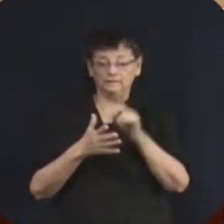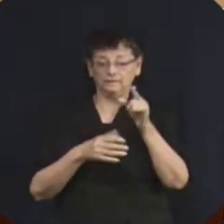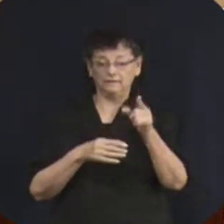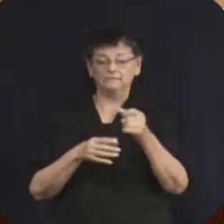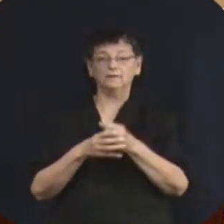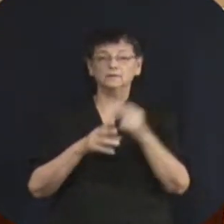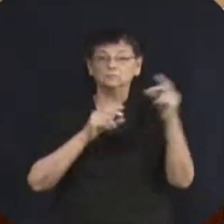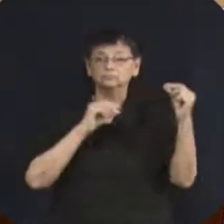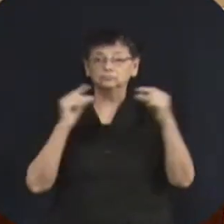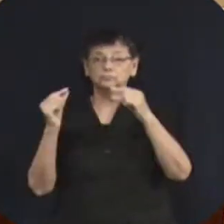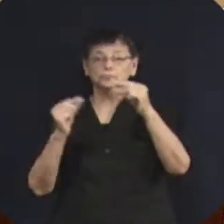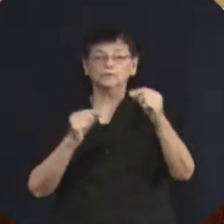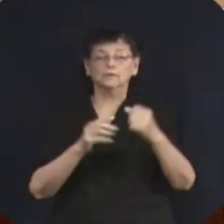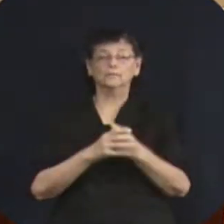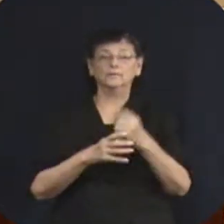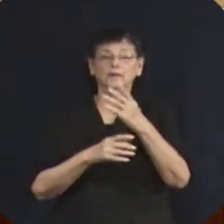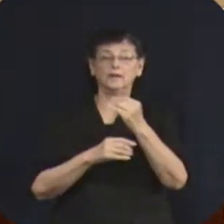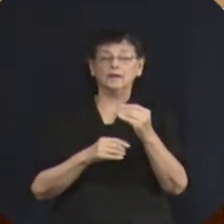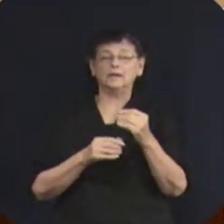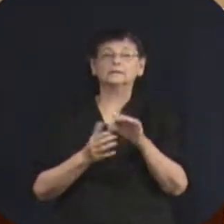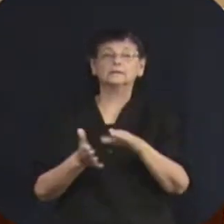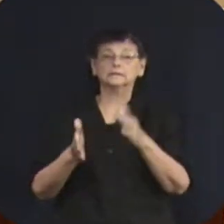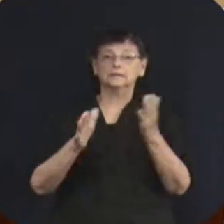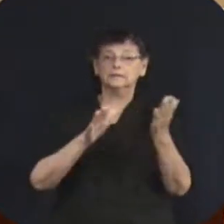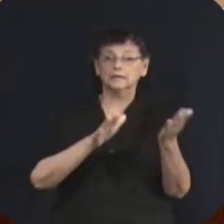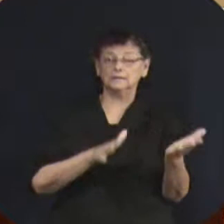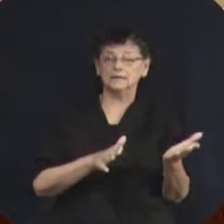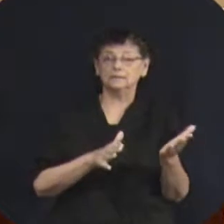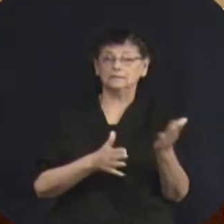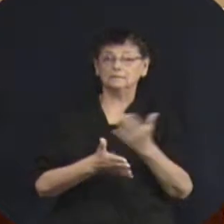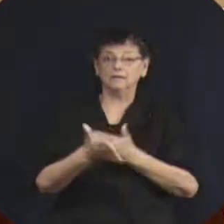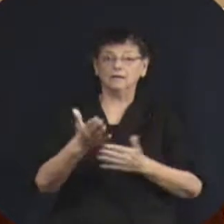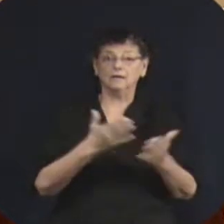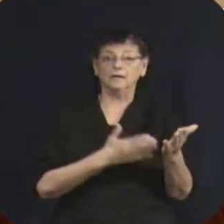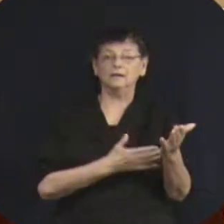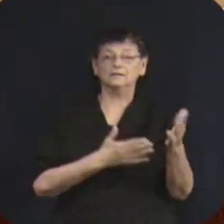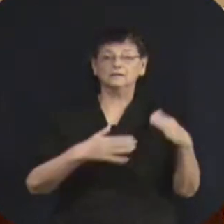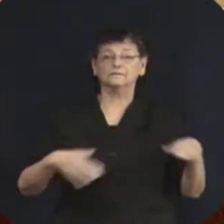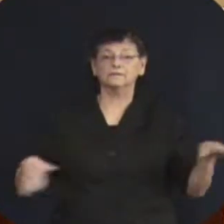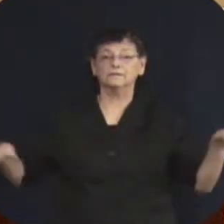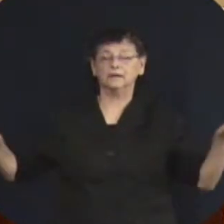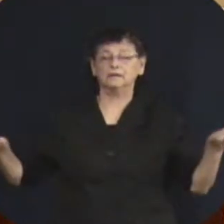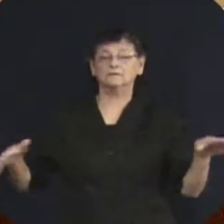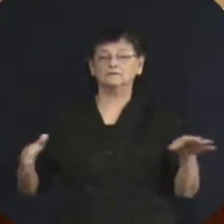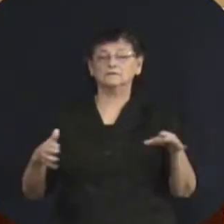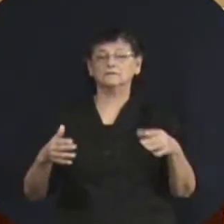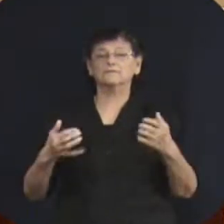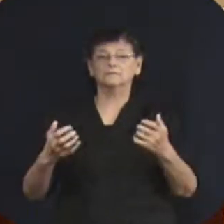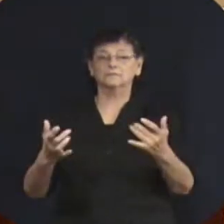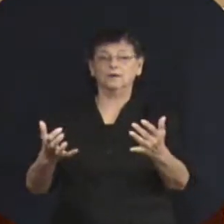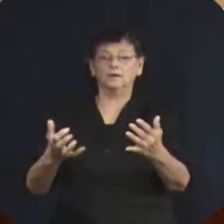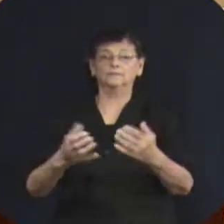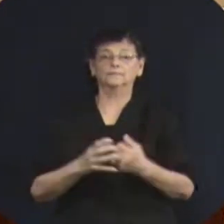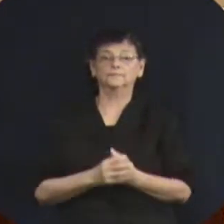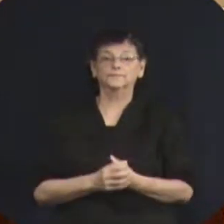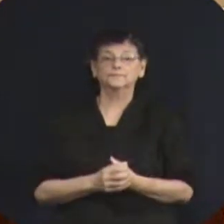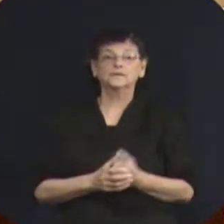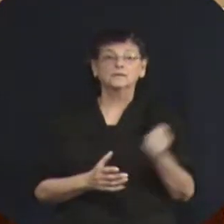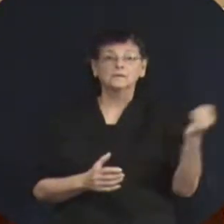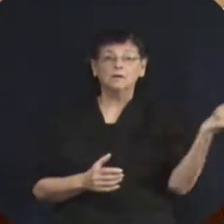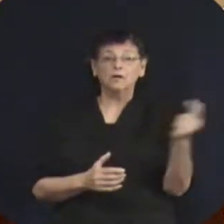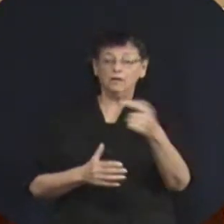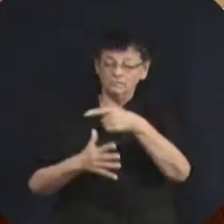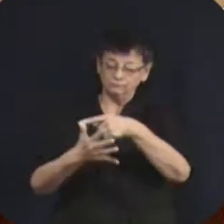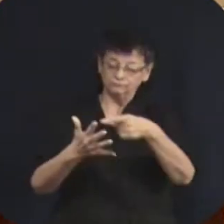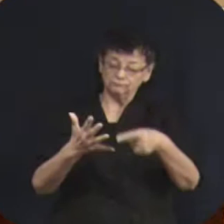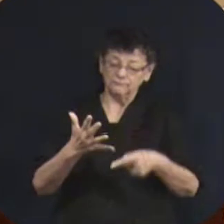ellos murmuraban y perecieran a manos del ángel exterminador. Todas